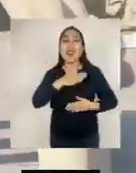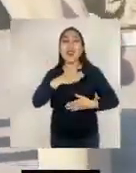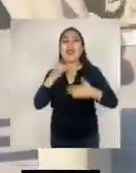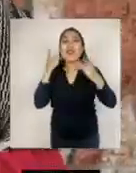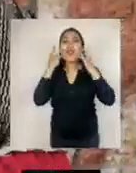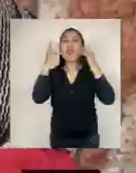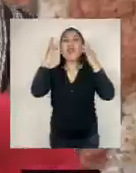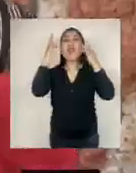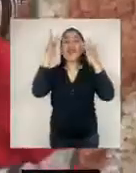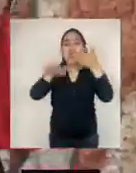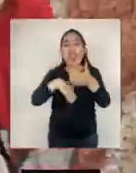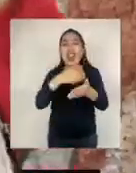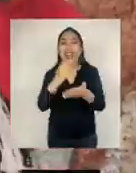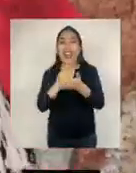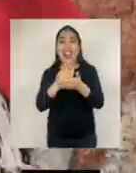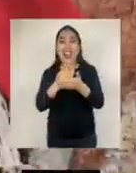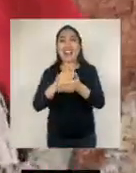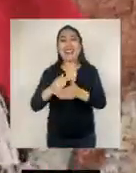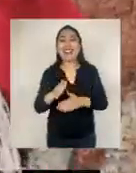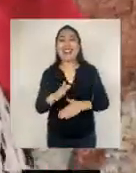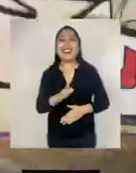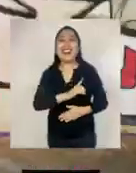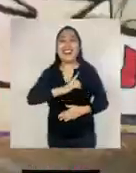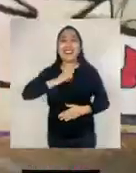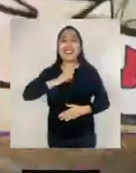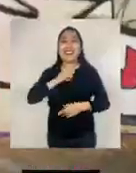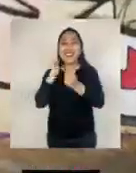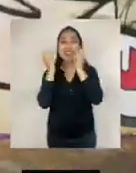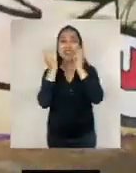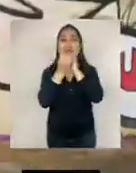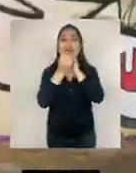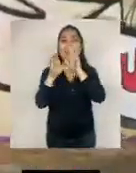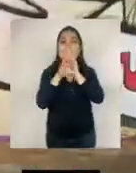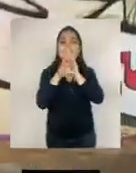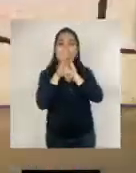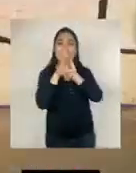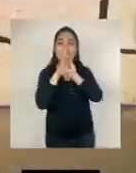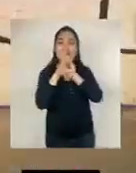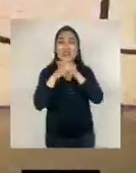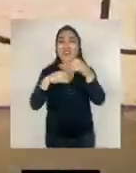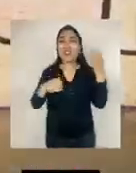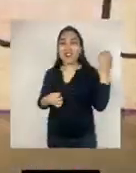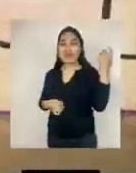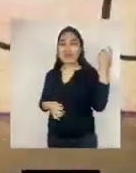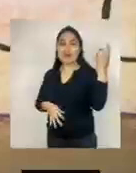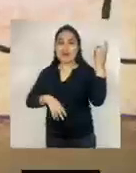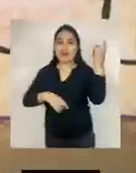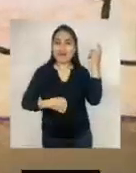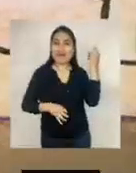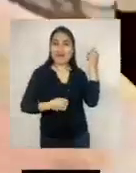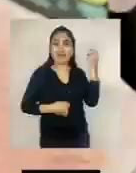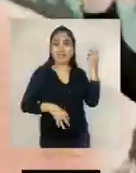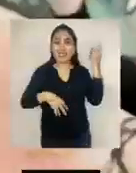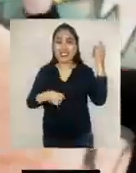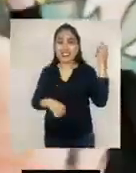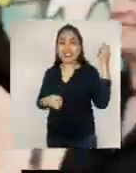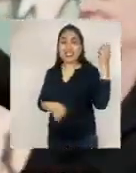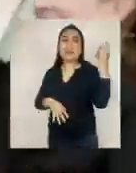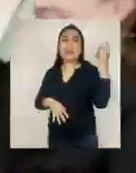Y es súper hermoso porque, claro, porque están los niños, porque se ven distintas personas, porque sabemos que esto